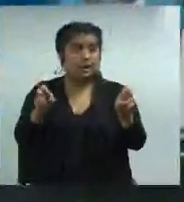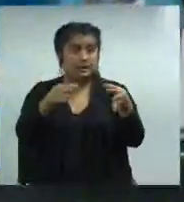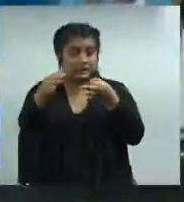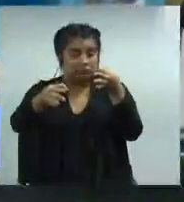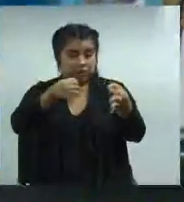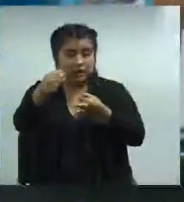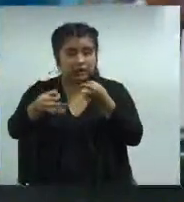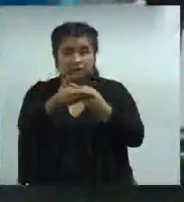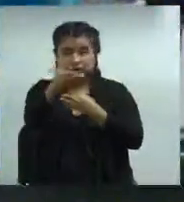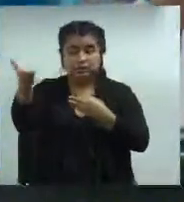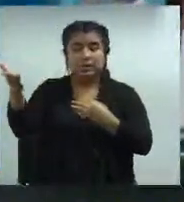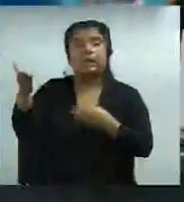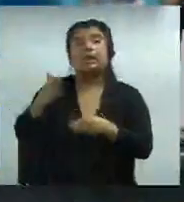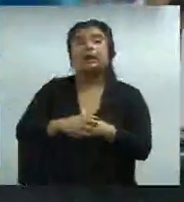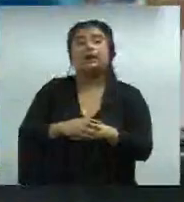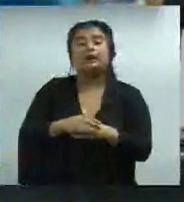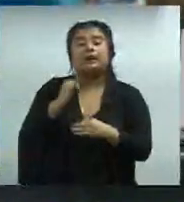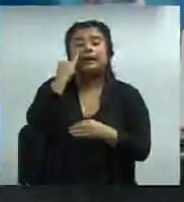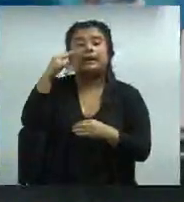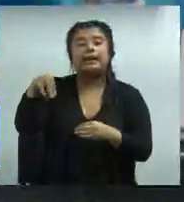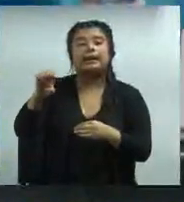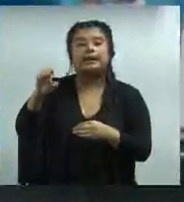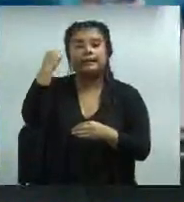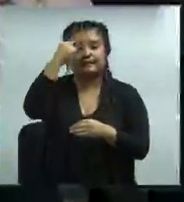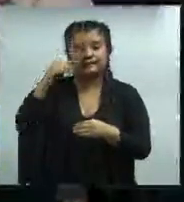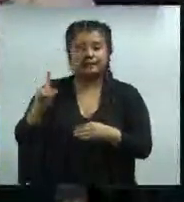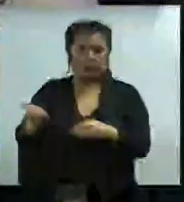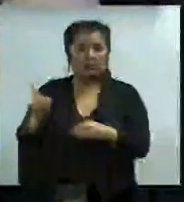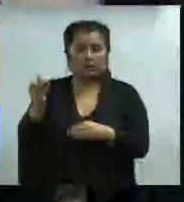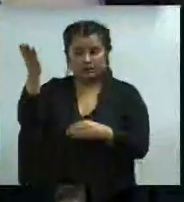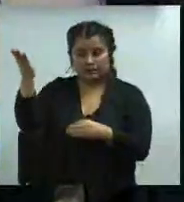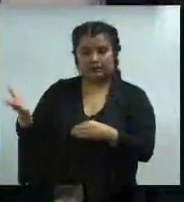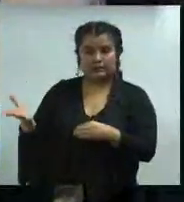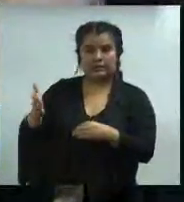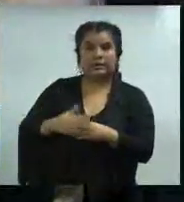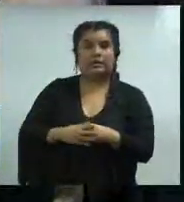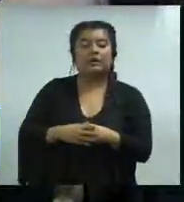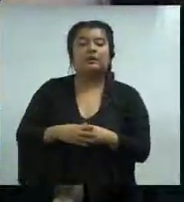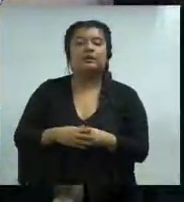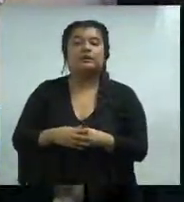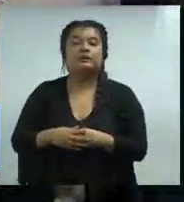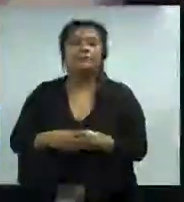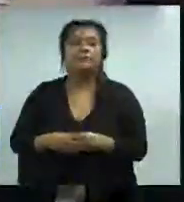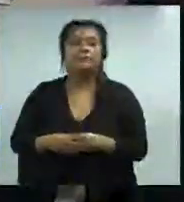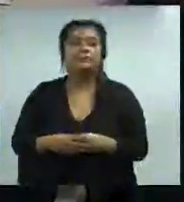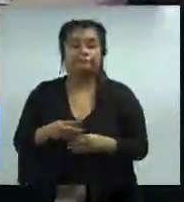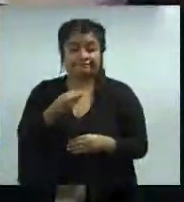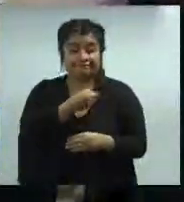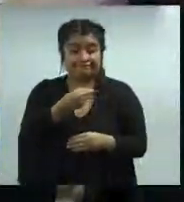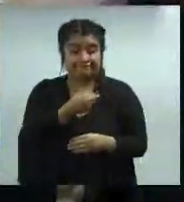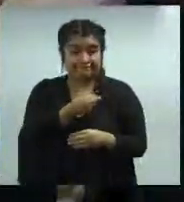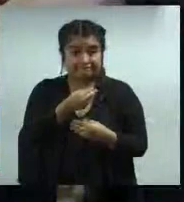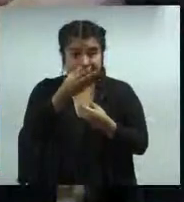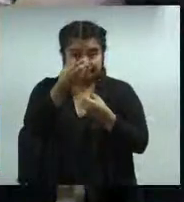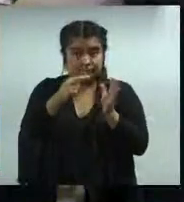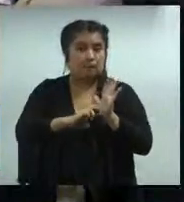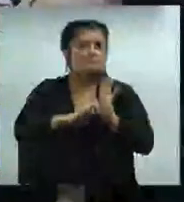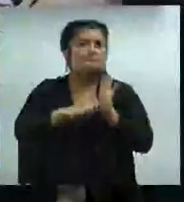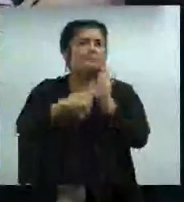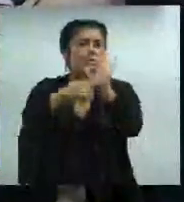la palabra el diputado Inés Castillo. Presidente, señores jefes de bloque, quiero hacer la siguiente